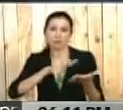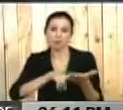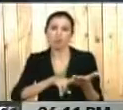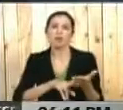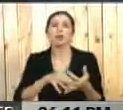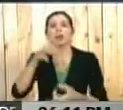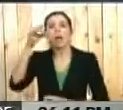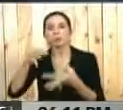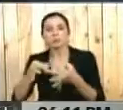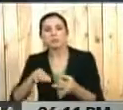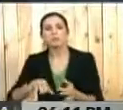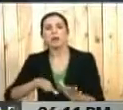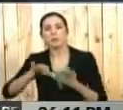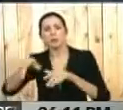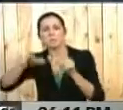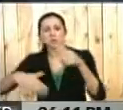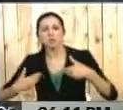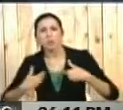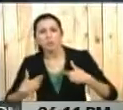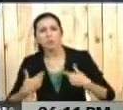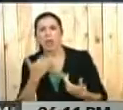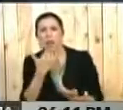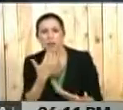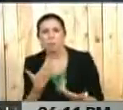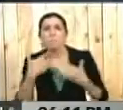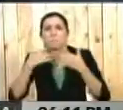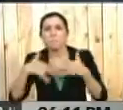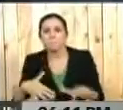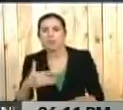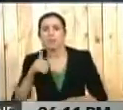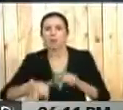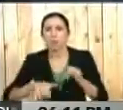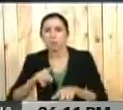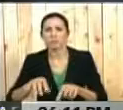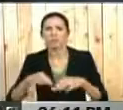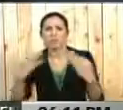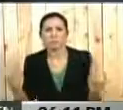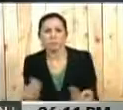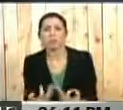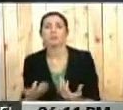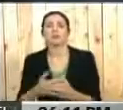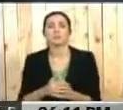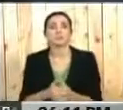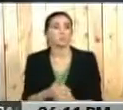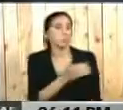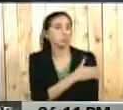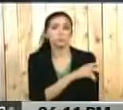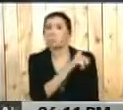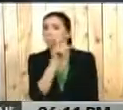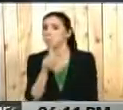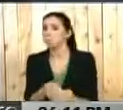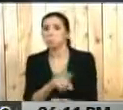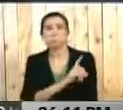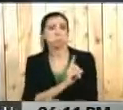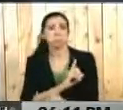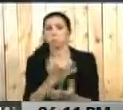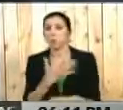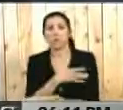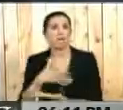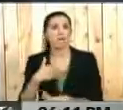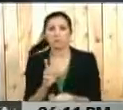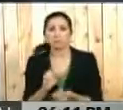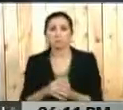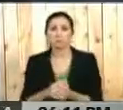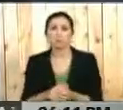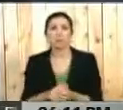reparación. Y el gran problema que hemos tenido es que la oposición no se incorpora. Pero aclaro, no